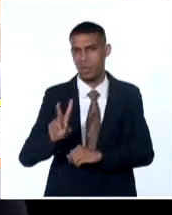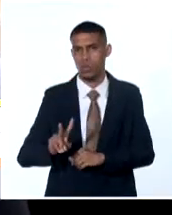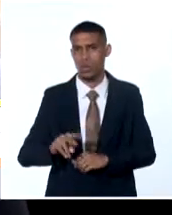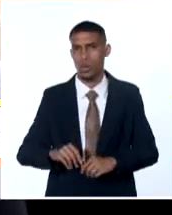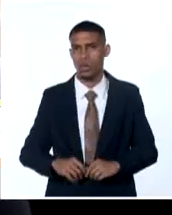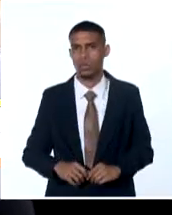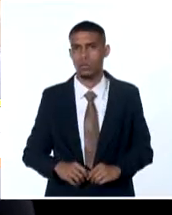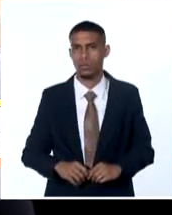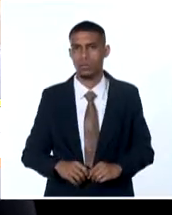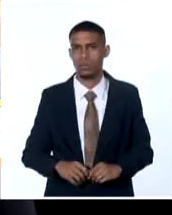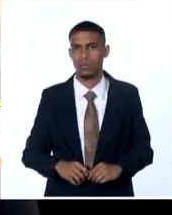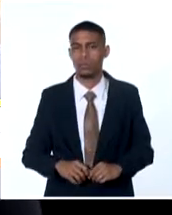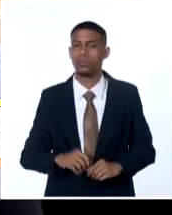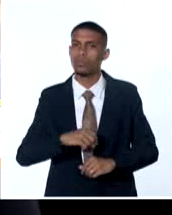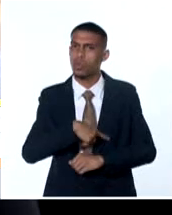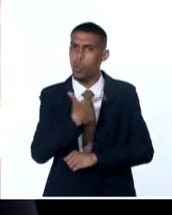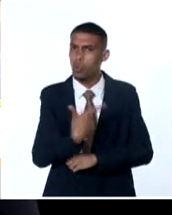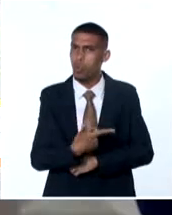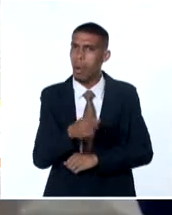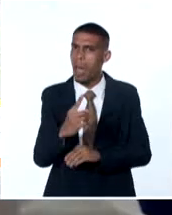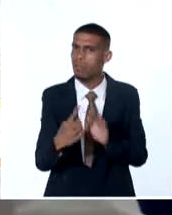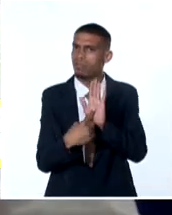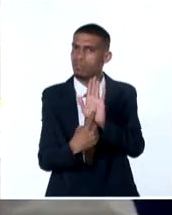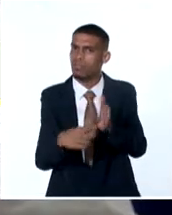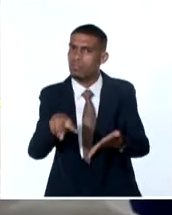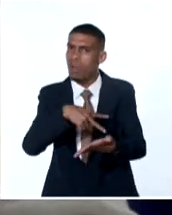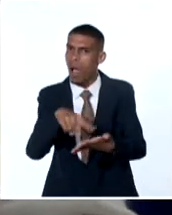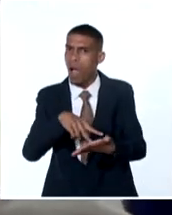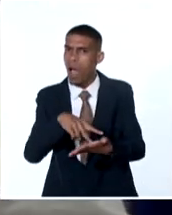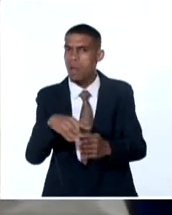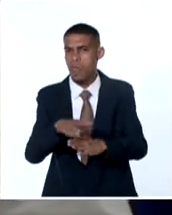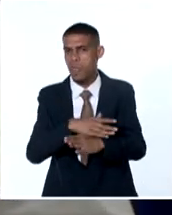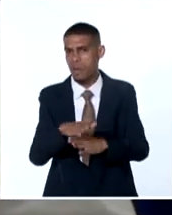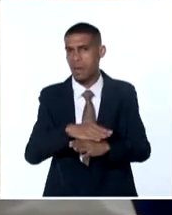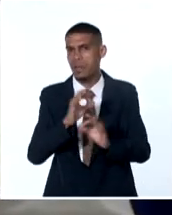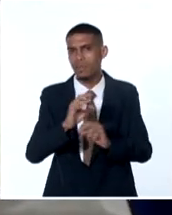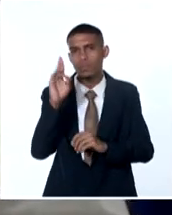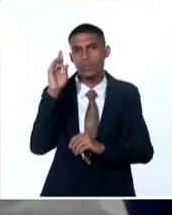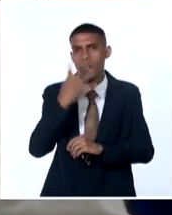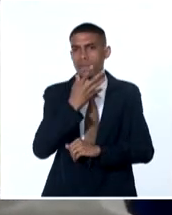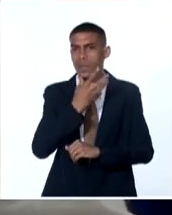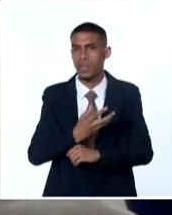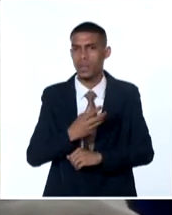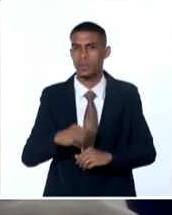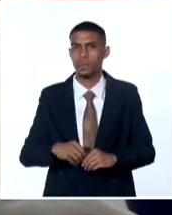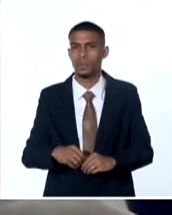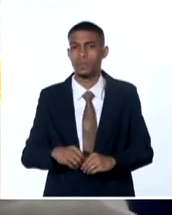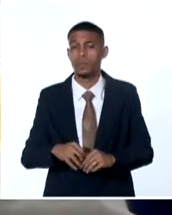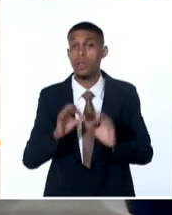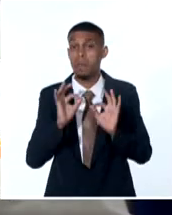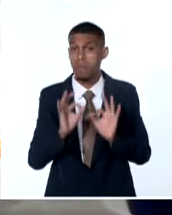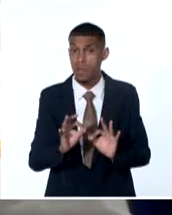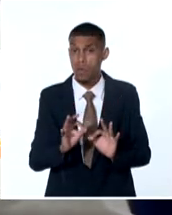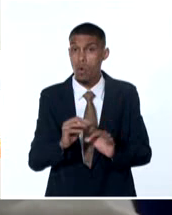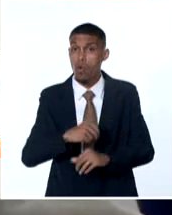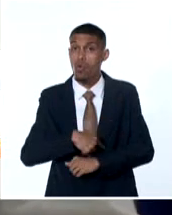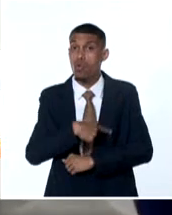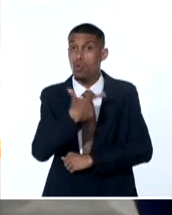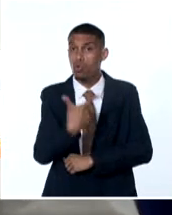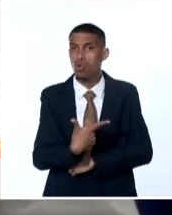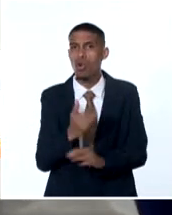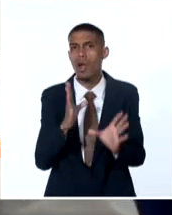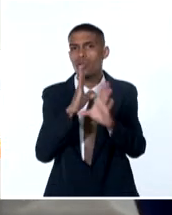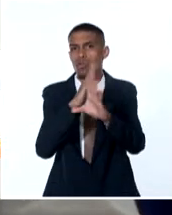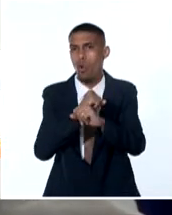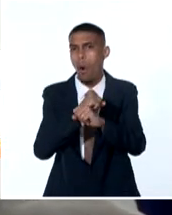a través de la cultura. Sin identidad, o lo que es lo mismo, sin cultura, no hay libertad